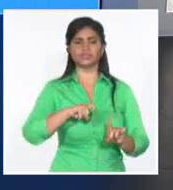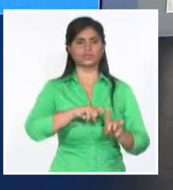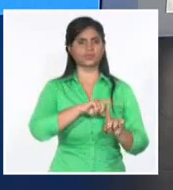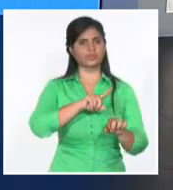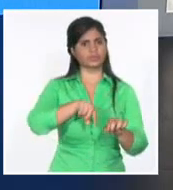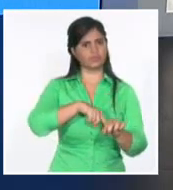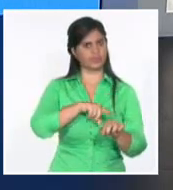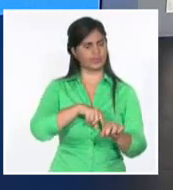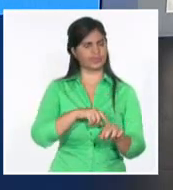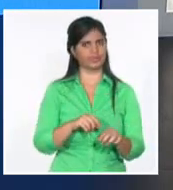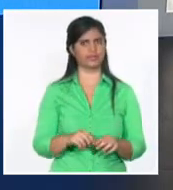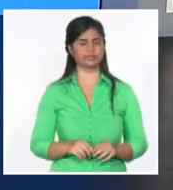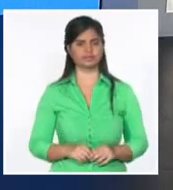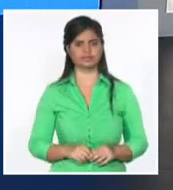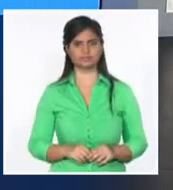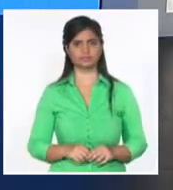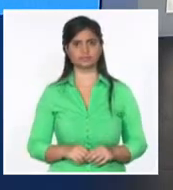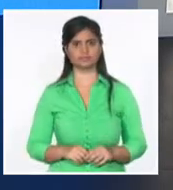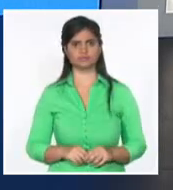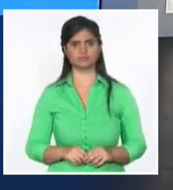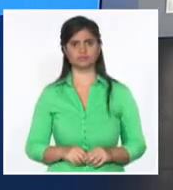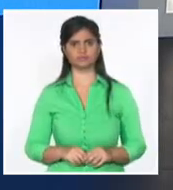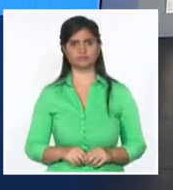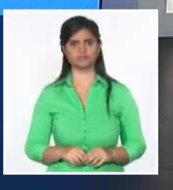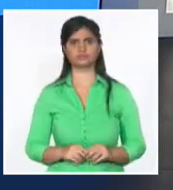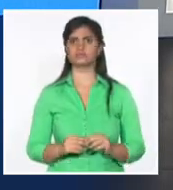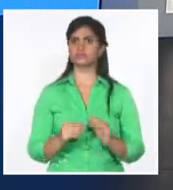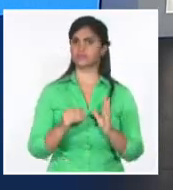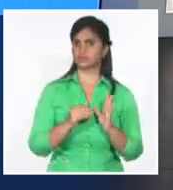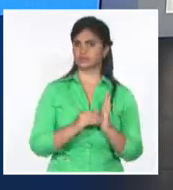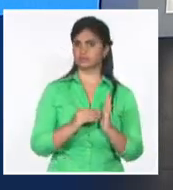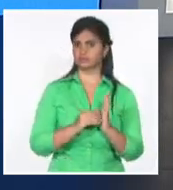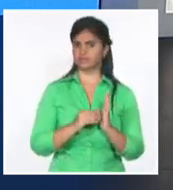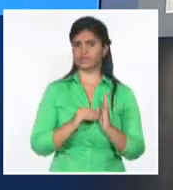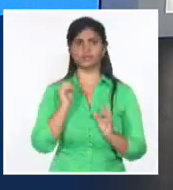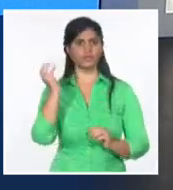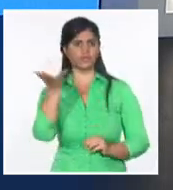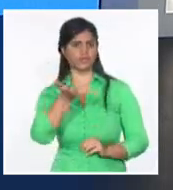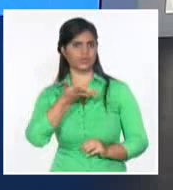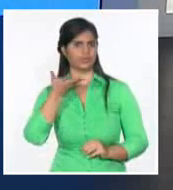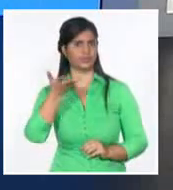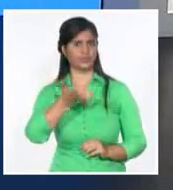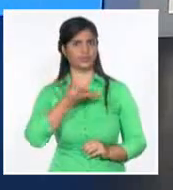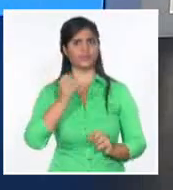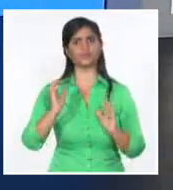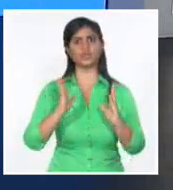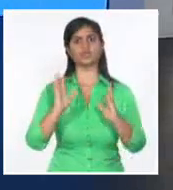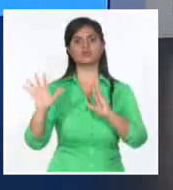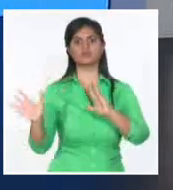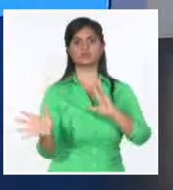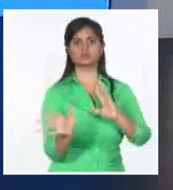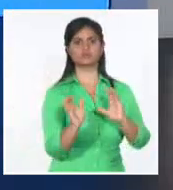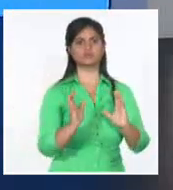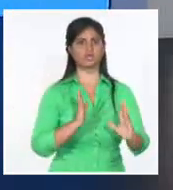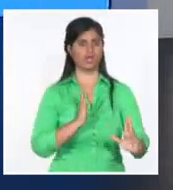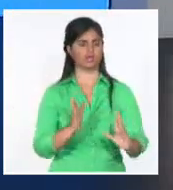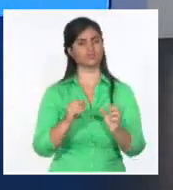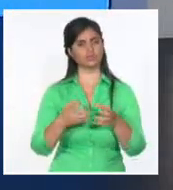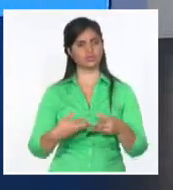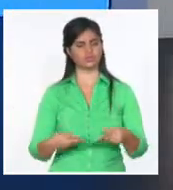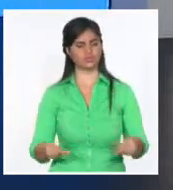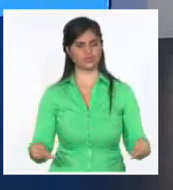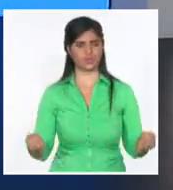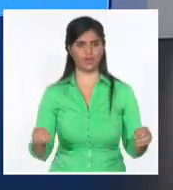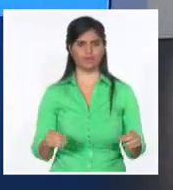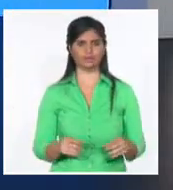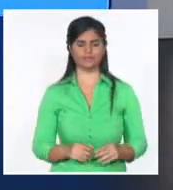occidental, con rachas superiores. Desde la tarde también se extenderán estos vientos de región norte hacia localidades del centro del país, continuarán siendo variables débiles en el caso del